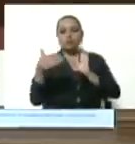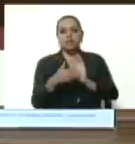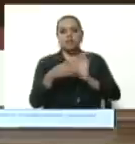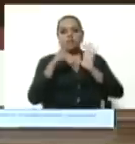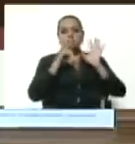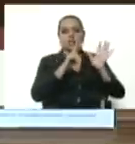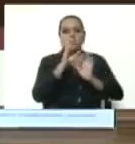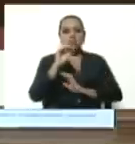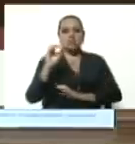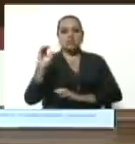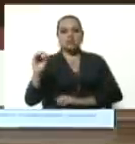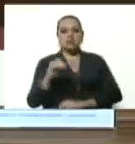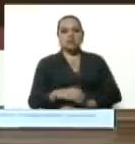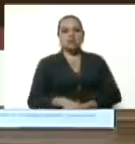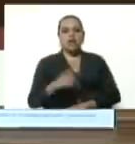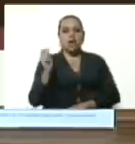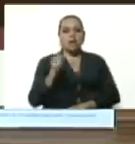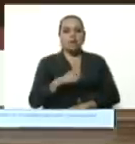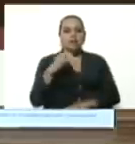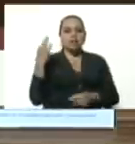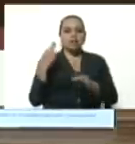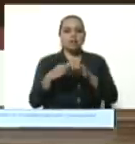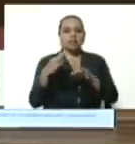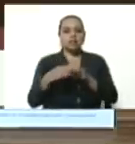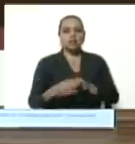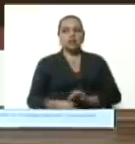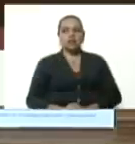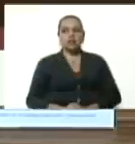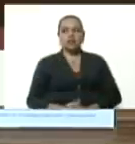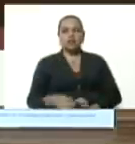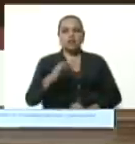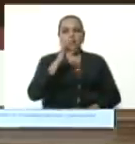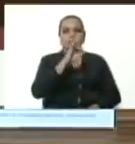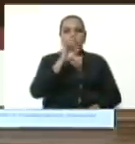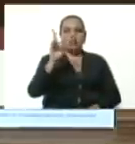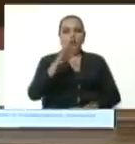32.651.700. Para el mes de septiembre,